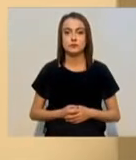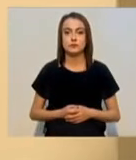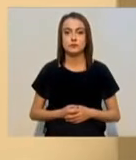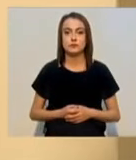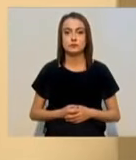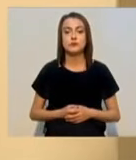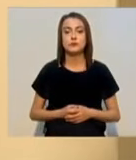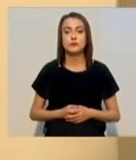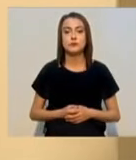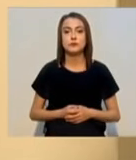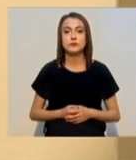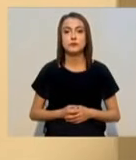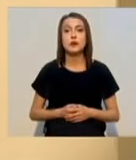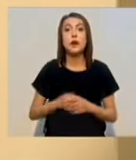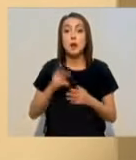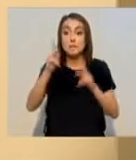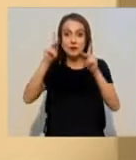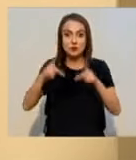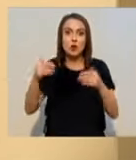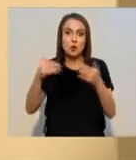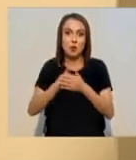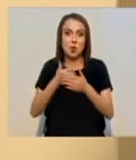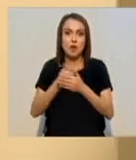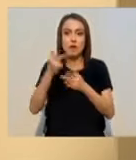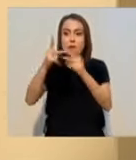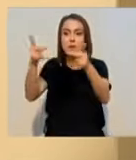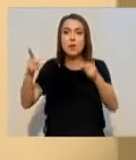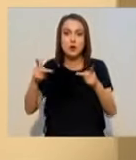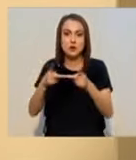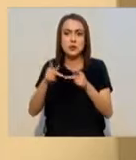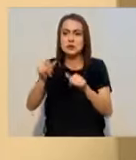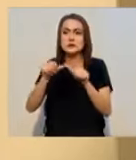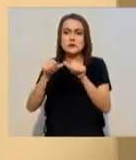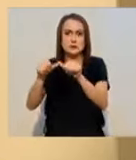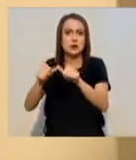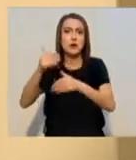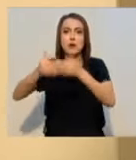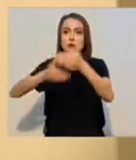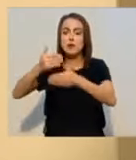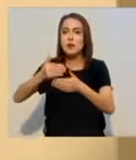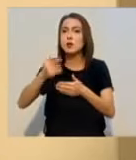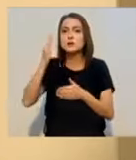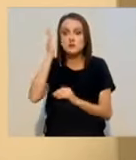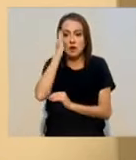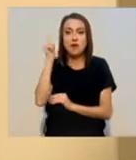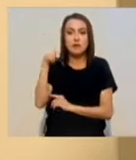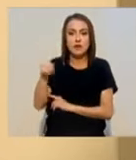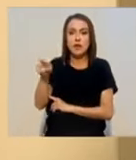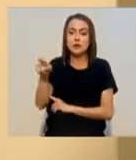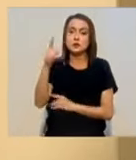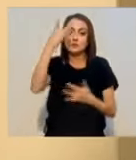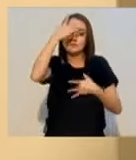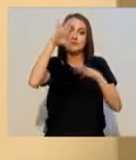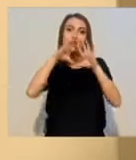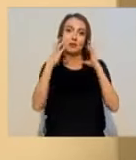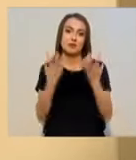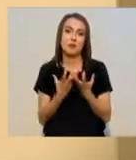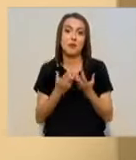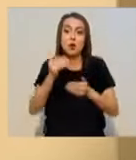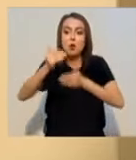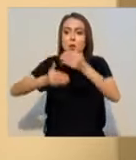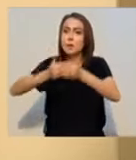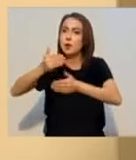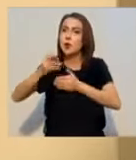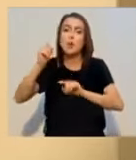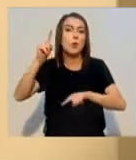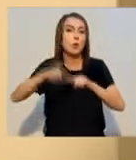llenados o sustituidos por personal nuevo. Ellos siguen avanzando con los procesos. Saben que esto es una pandemia y los